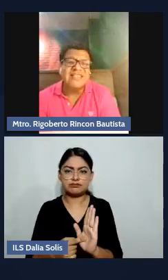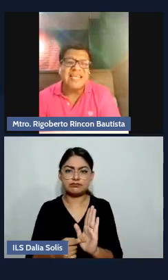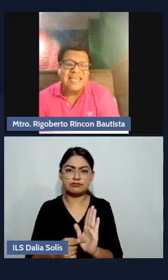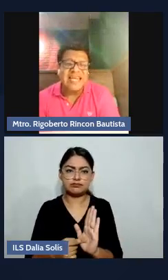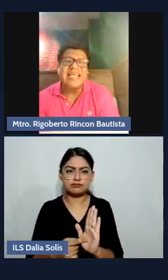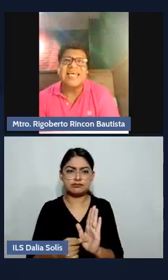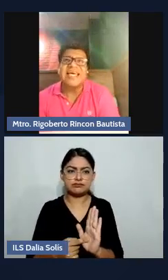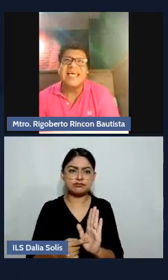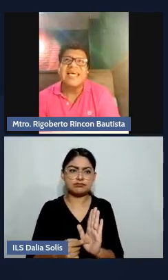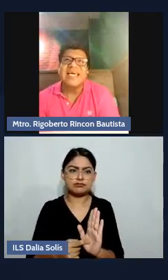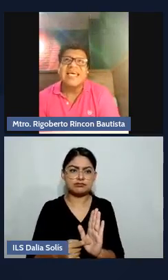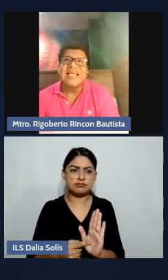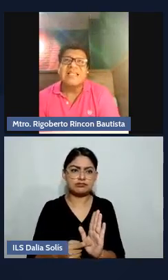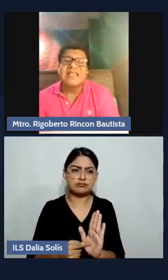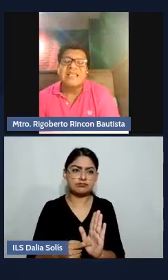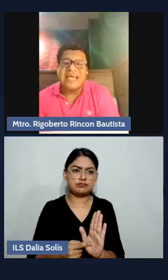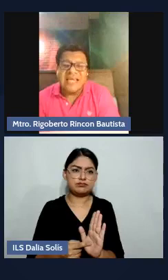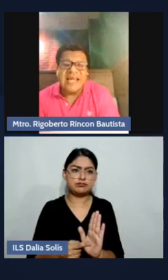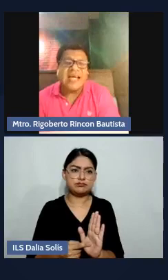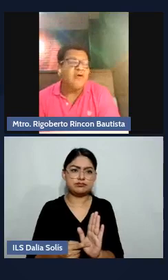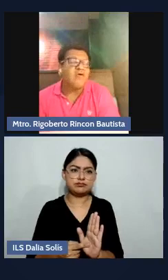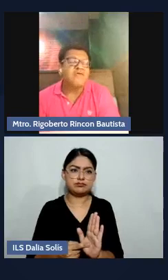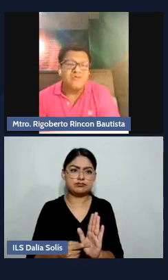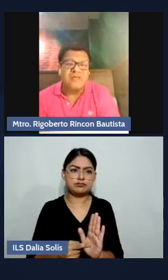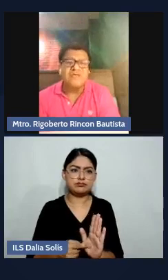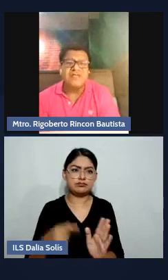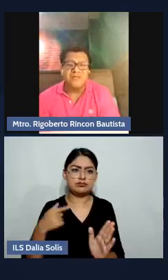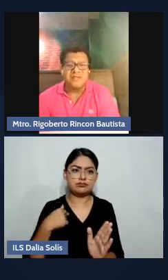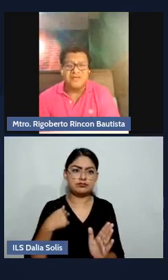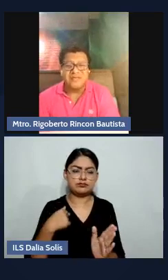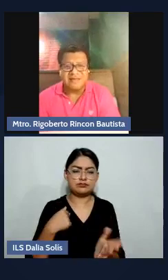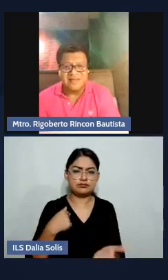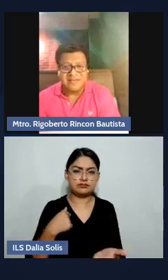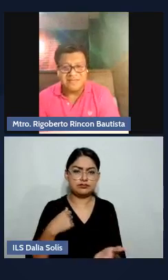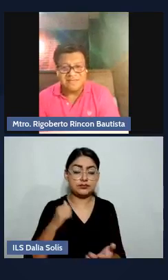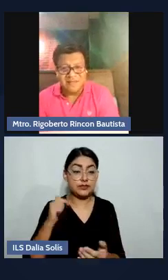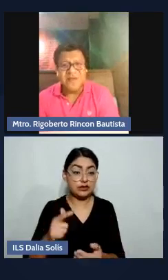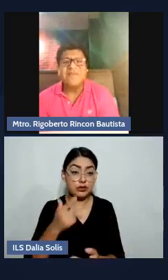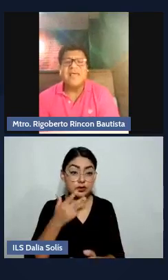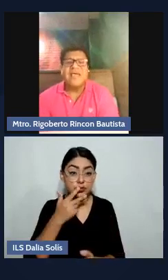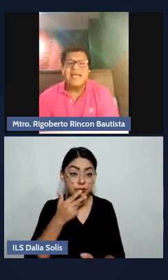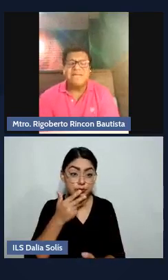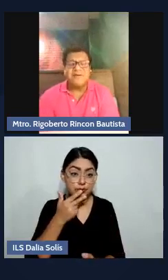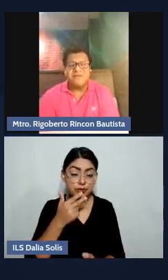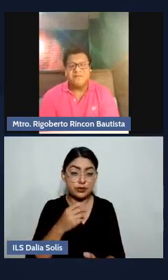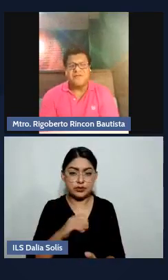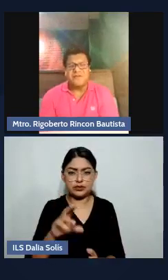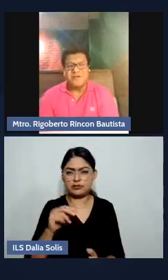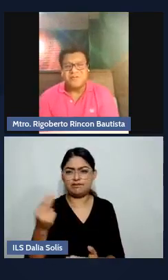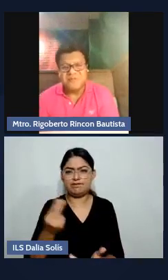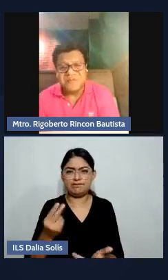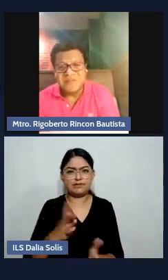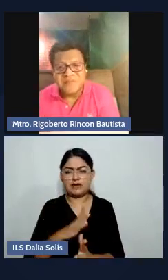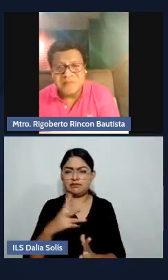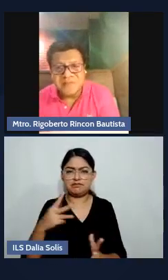que generar o consumir un tipo de sustancia, ¿no? Cambio, por favor.